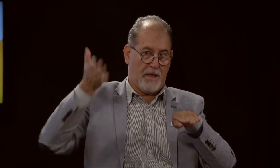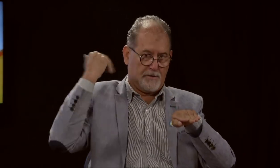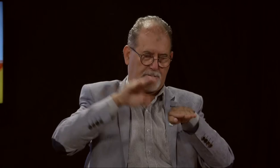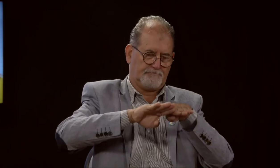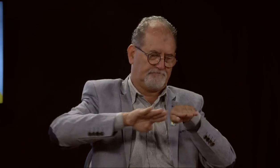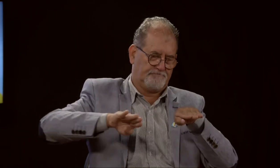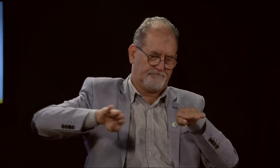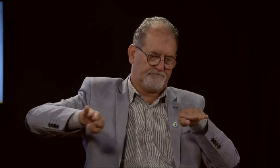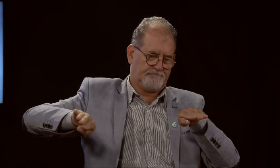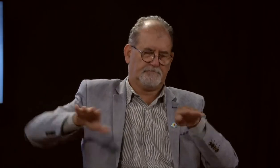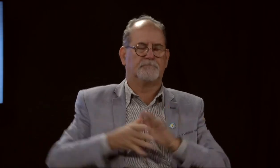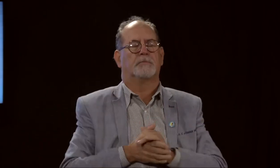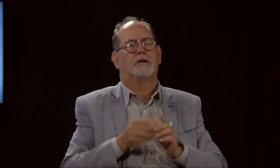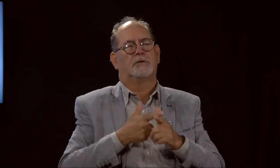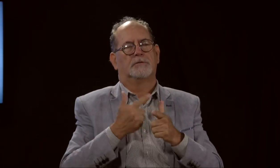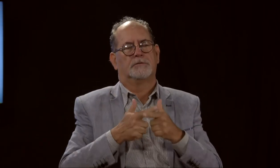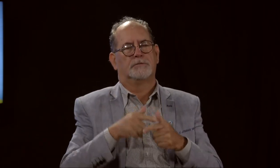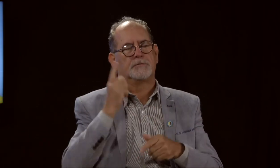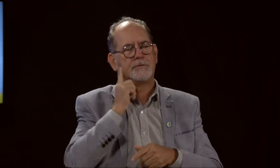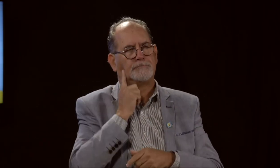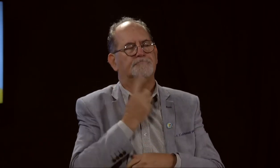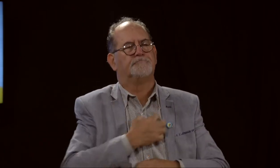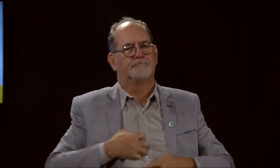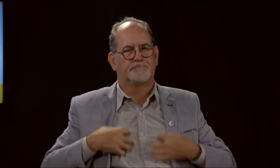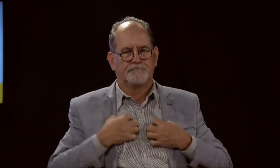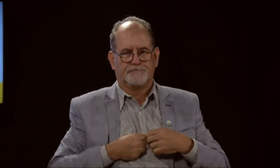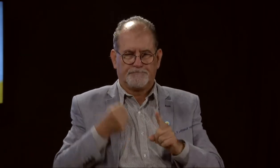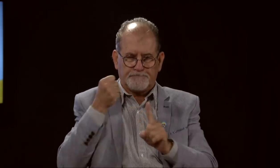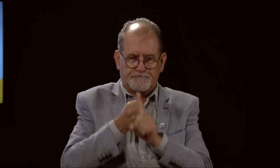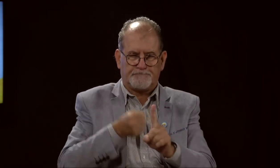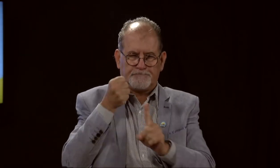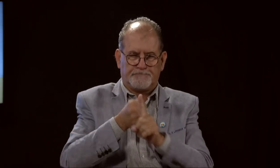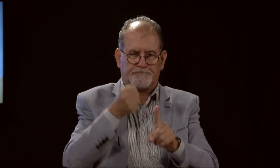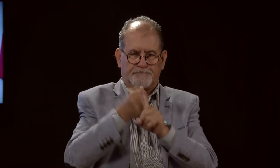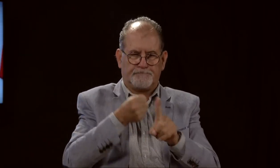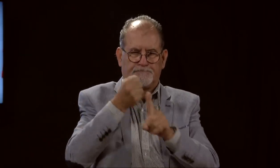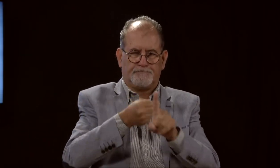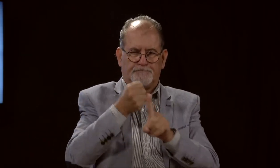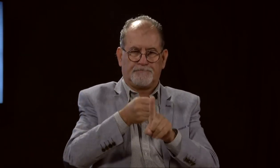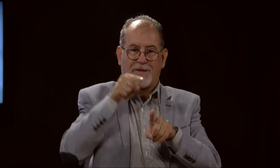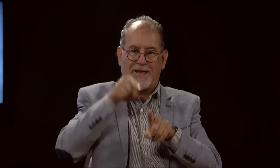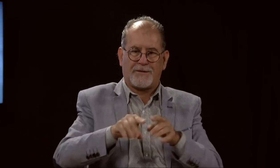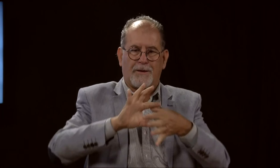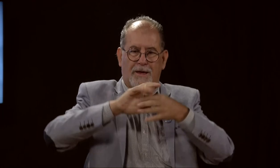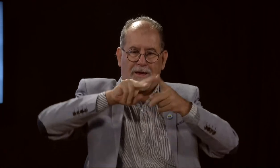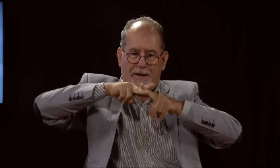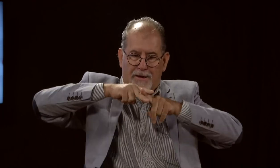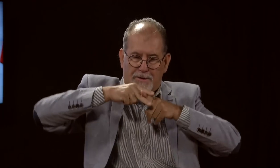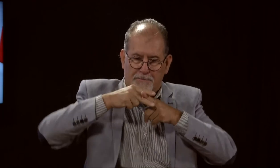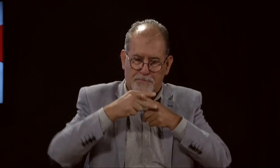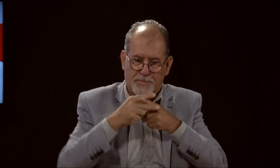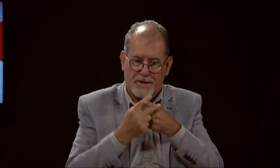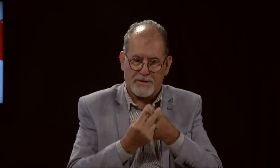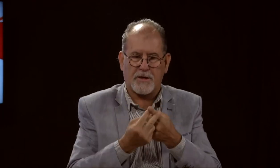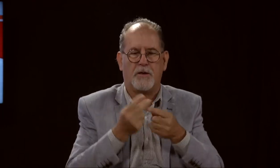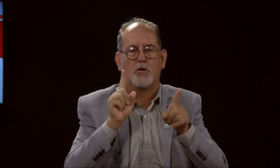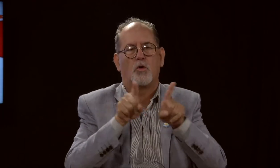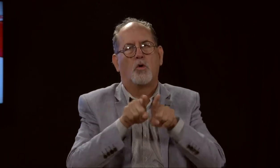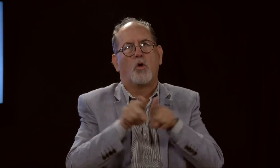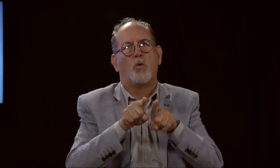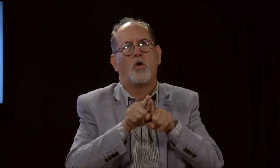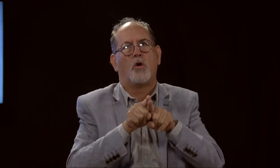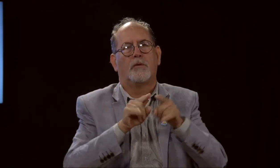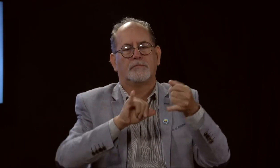la inclusión y más bien era una separación. Las personas sordas de esa época lucharon y